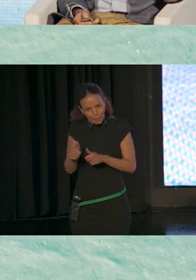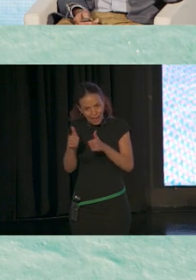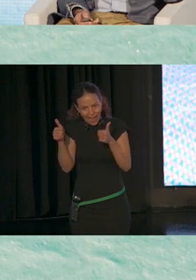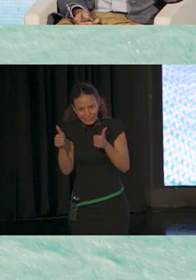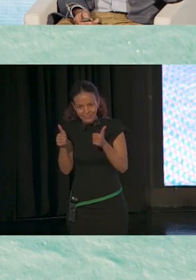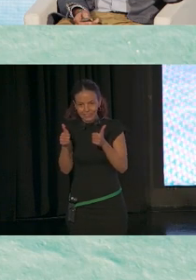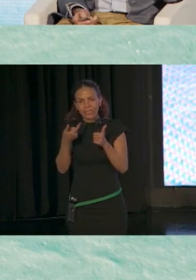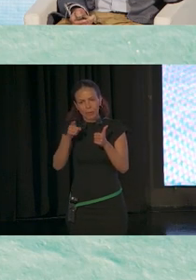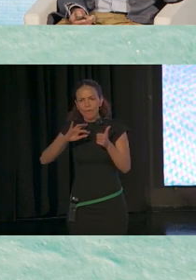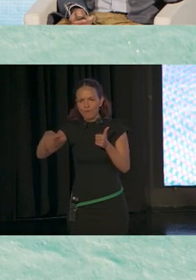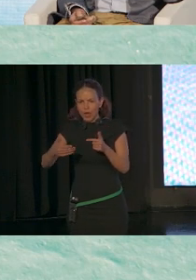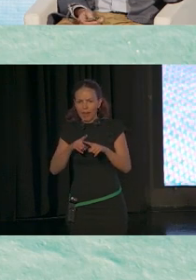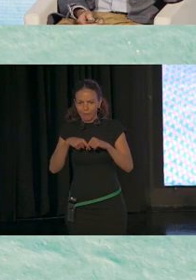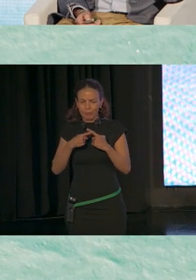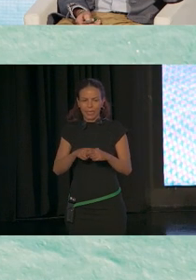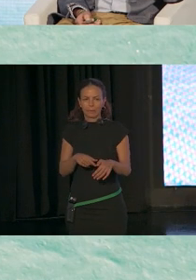allá de la familia.